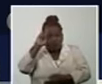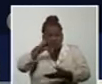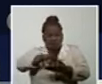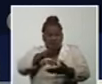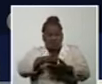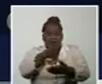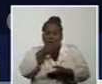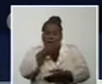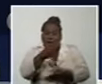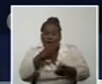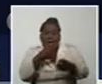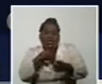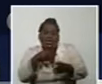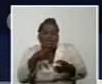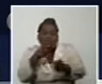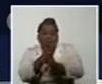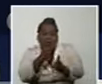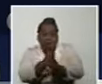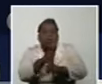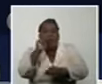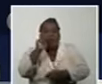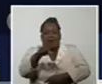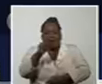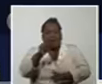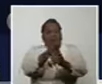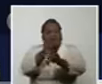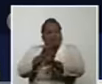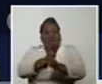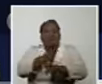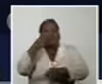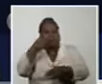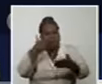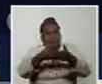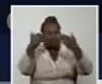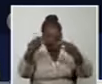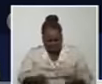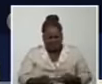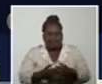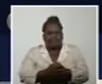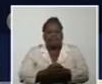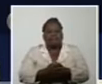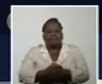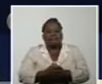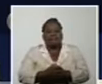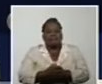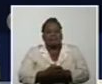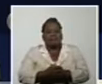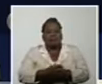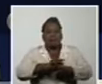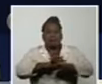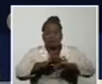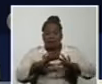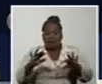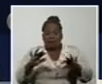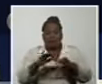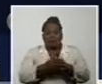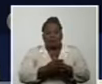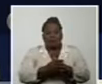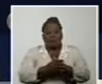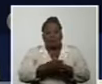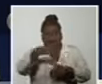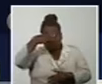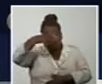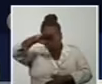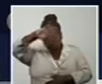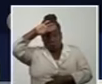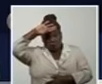como contacto de los casos estudiados. Y de esta forma, en Cuba, en